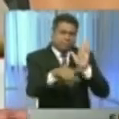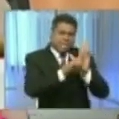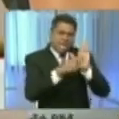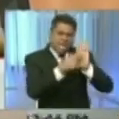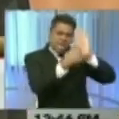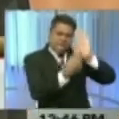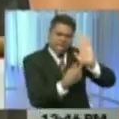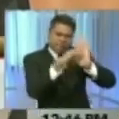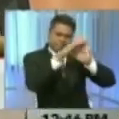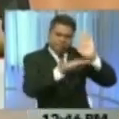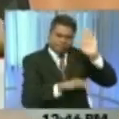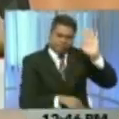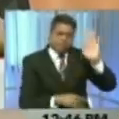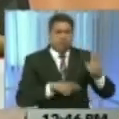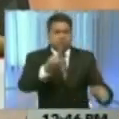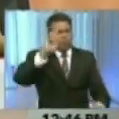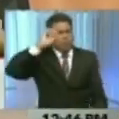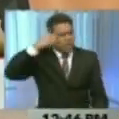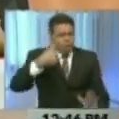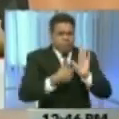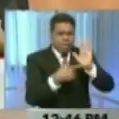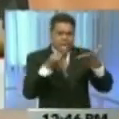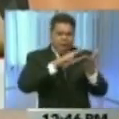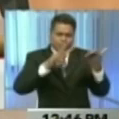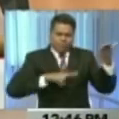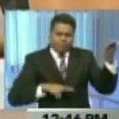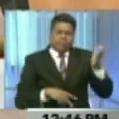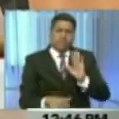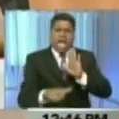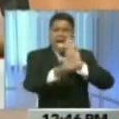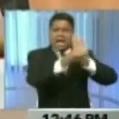para recordárselo de todas maneras, el artículo